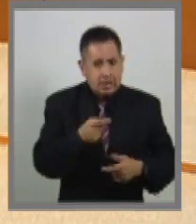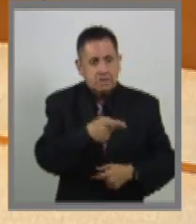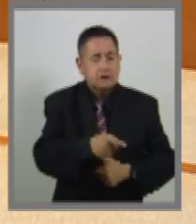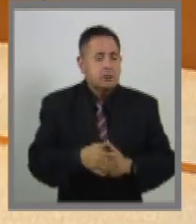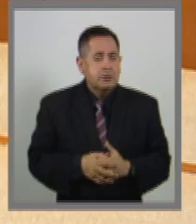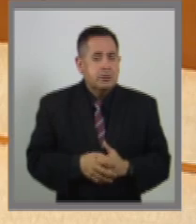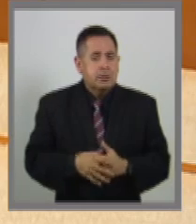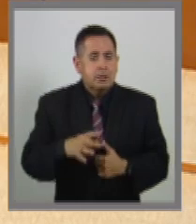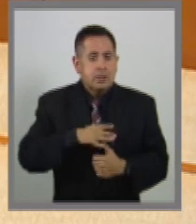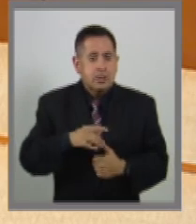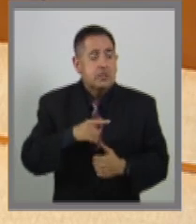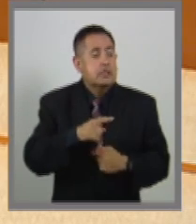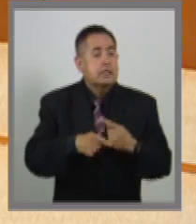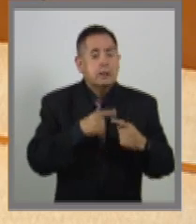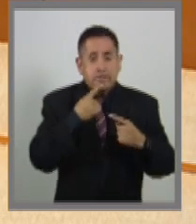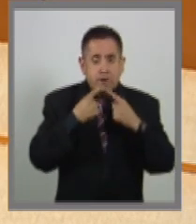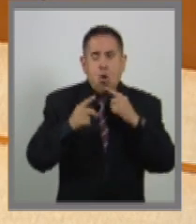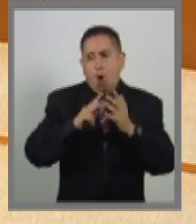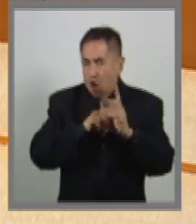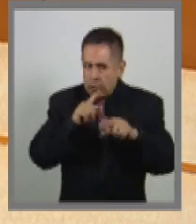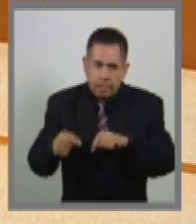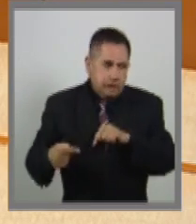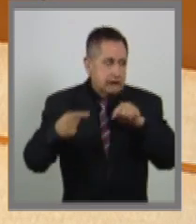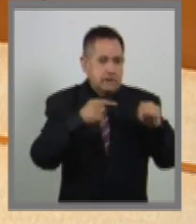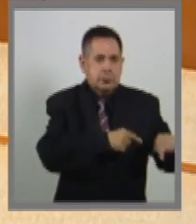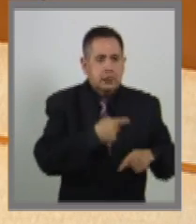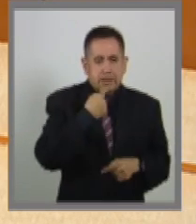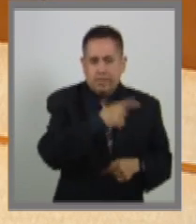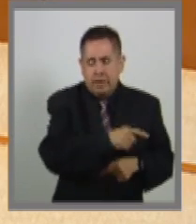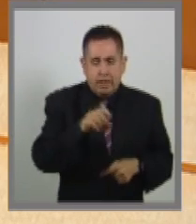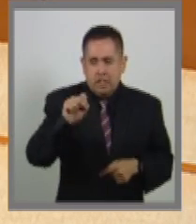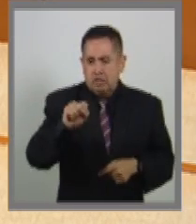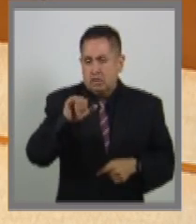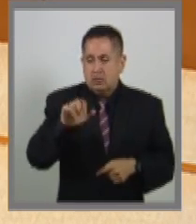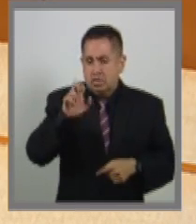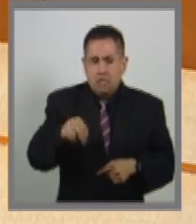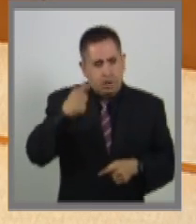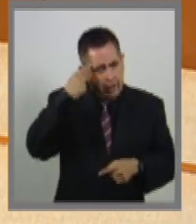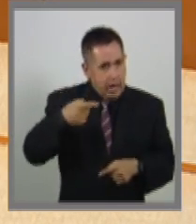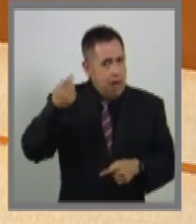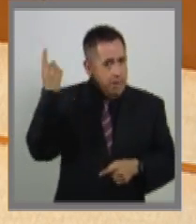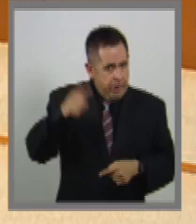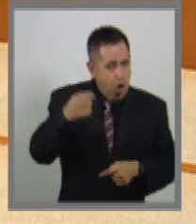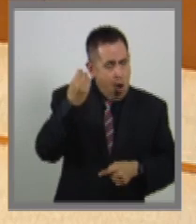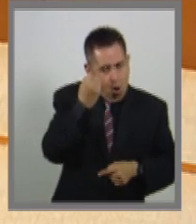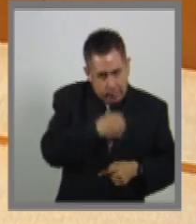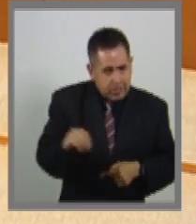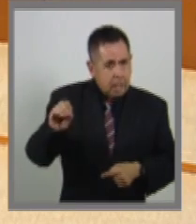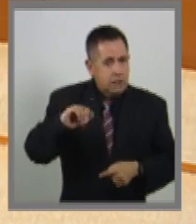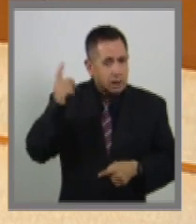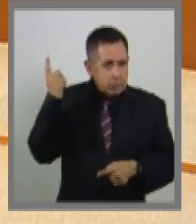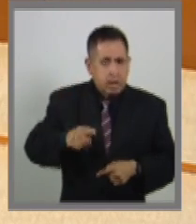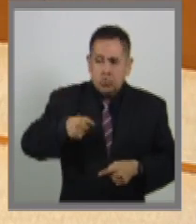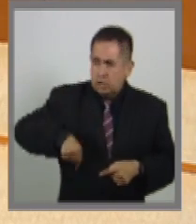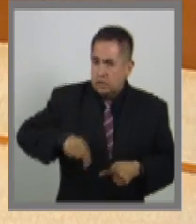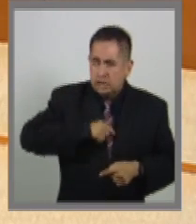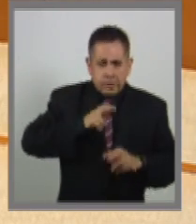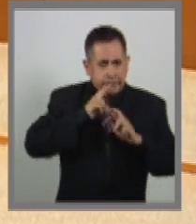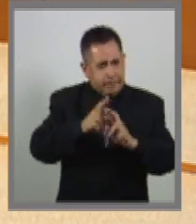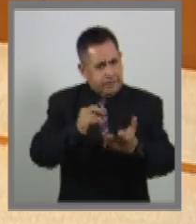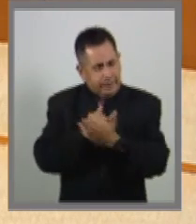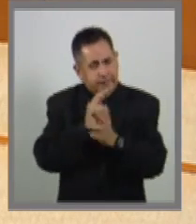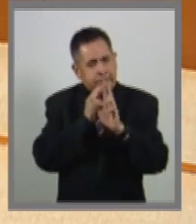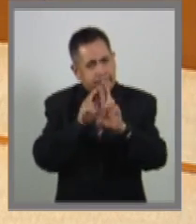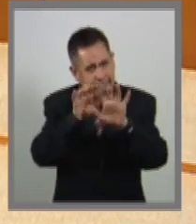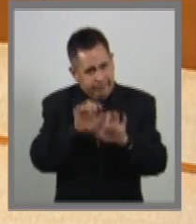Y hubo que recurrir al Poder Judicial para que nos obligara a dictaminar